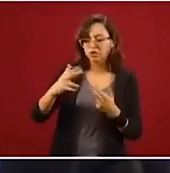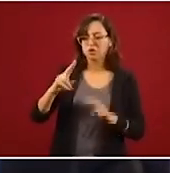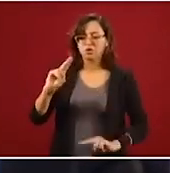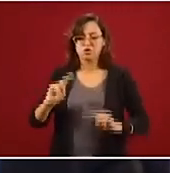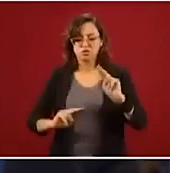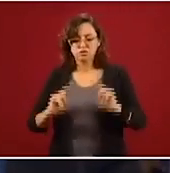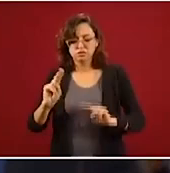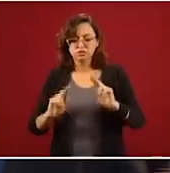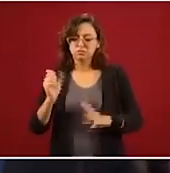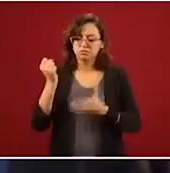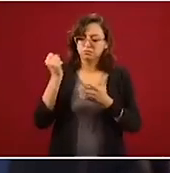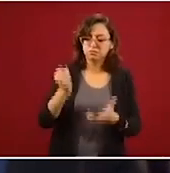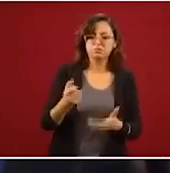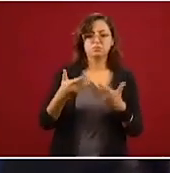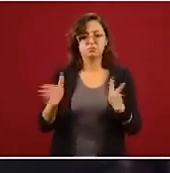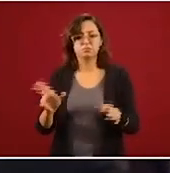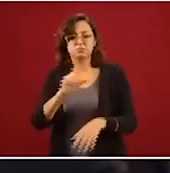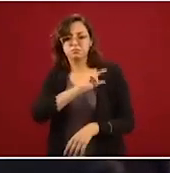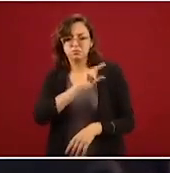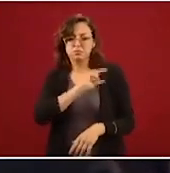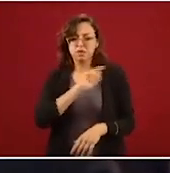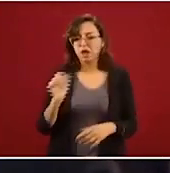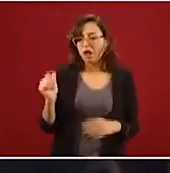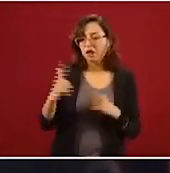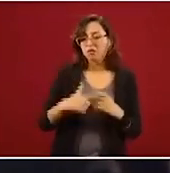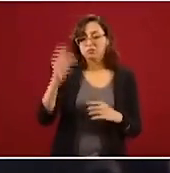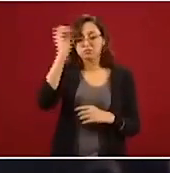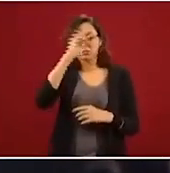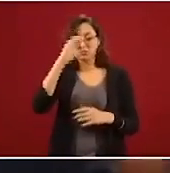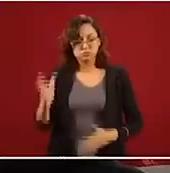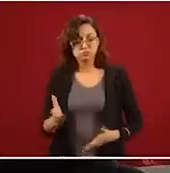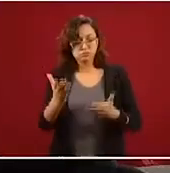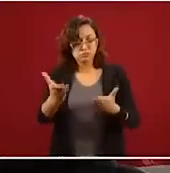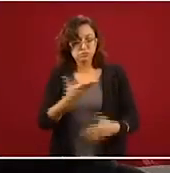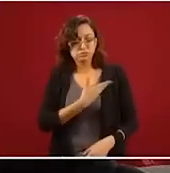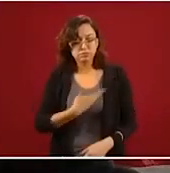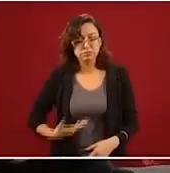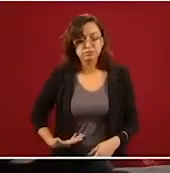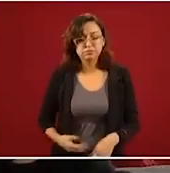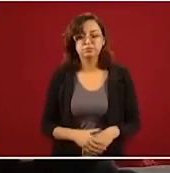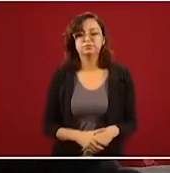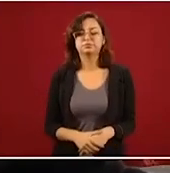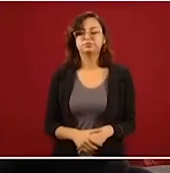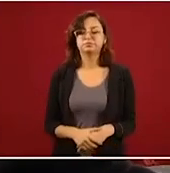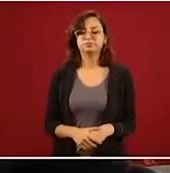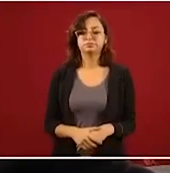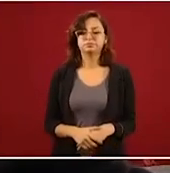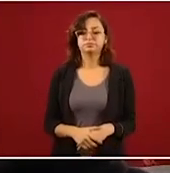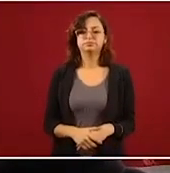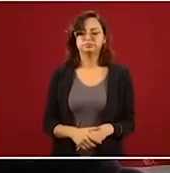inversión privada requerida, etc.? ¿Tiene algún comentario al respecto, señor presidente? Sí, informar, aunque